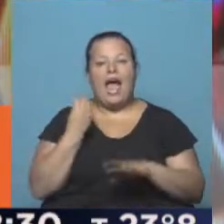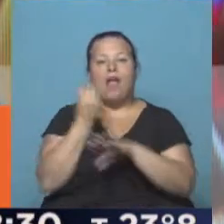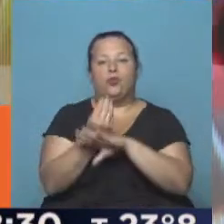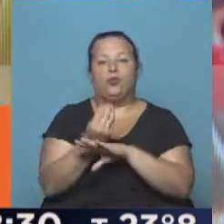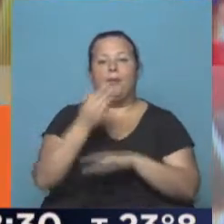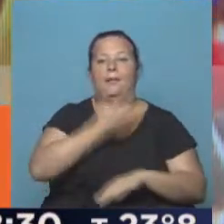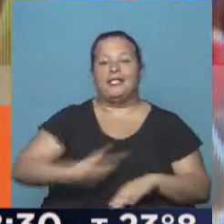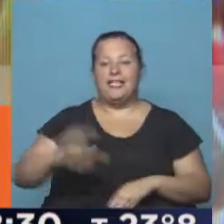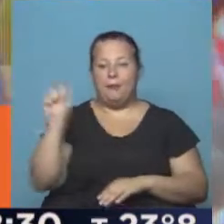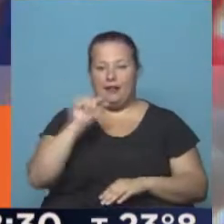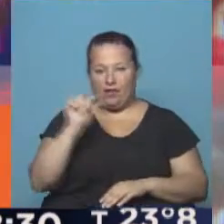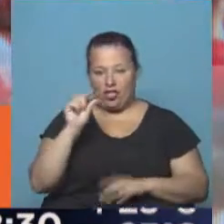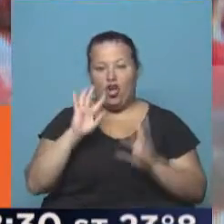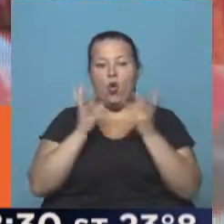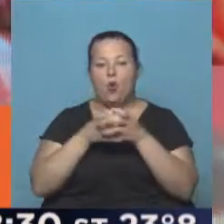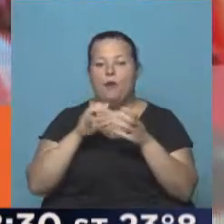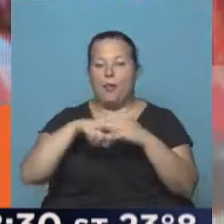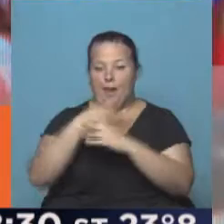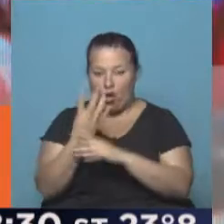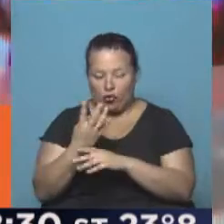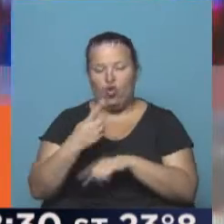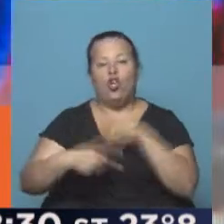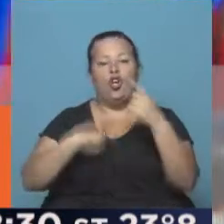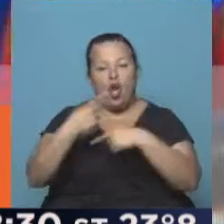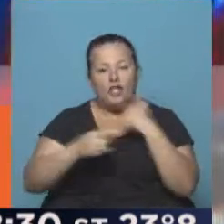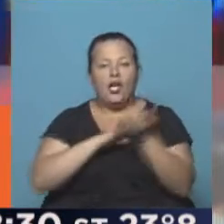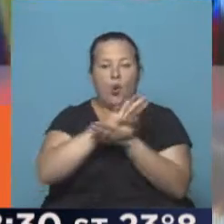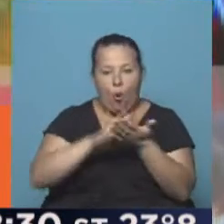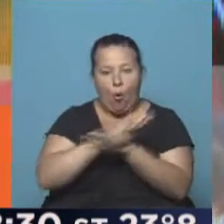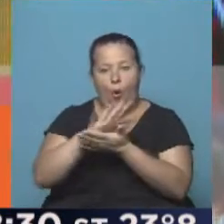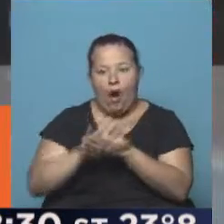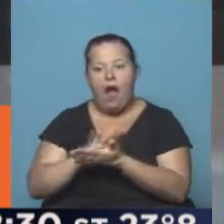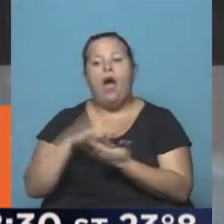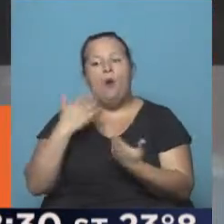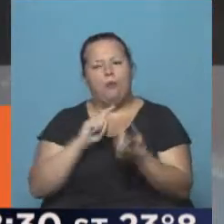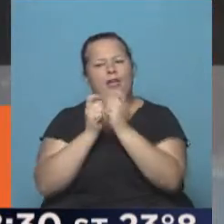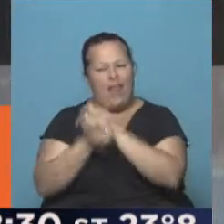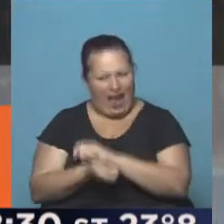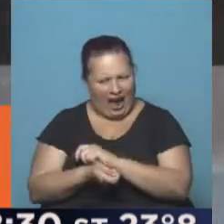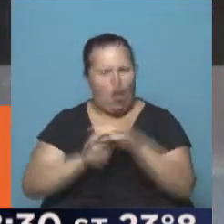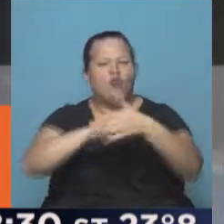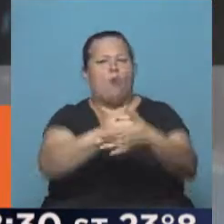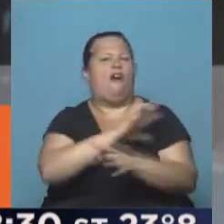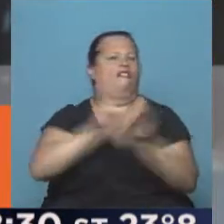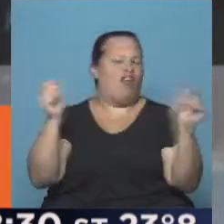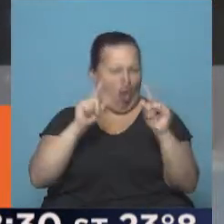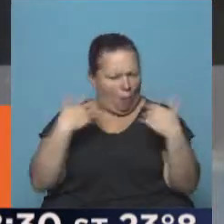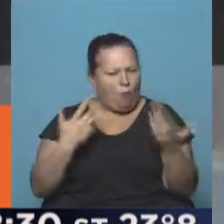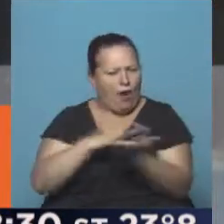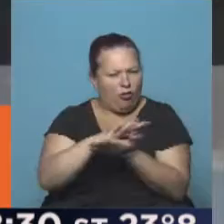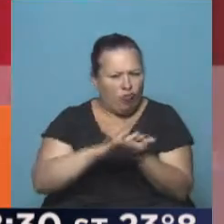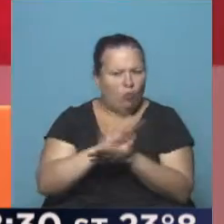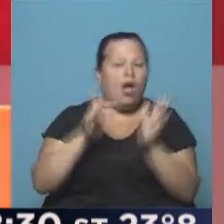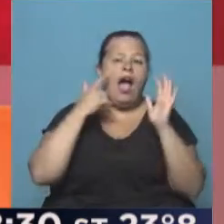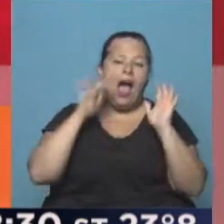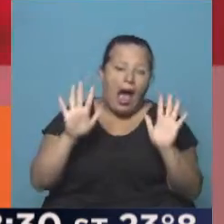país presidente pro tempore del bloque y se va a seguir conversando. Es reversible esta suspensión. Así que